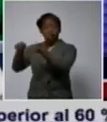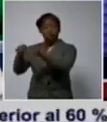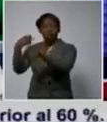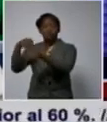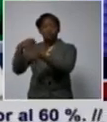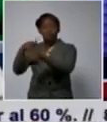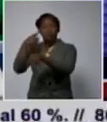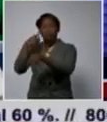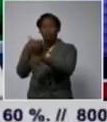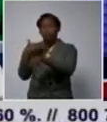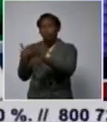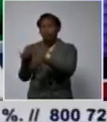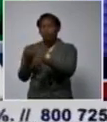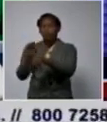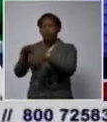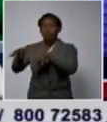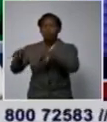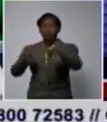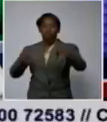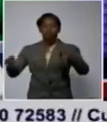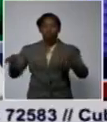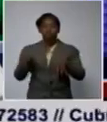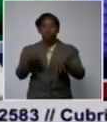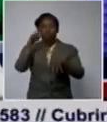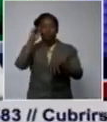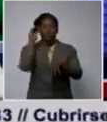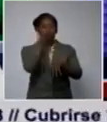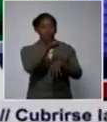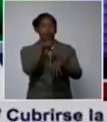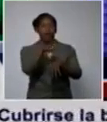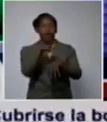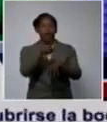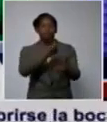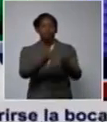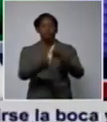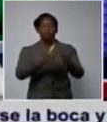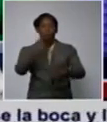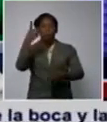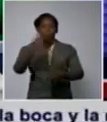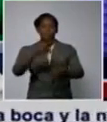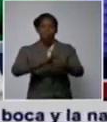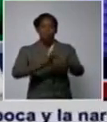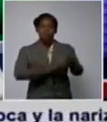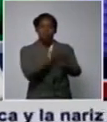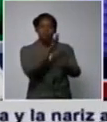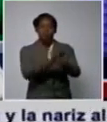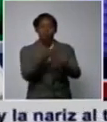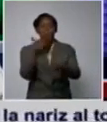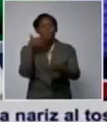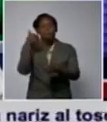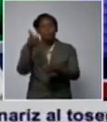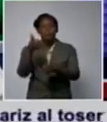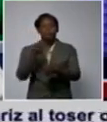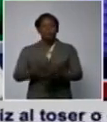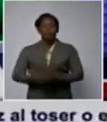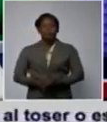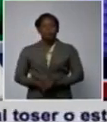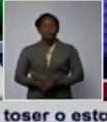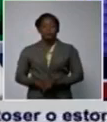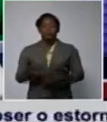aislados evita que siga transmitiendo una persona que tal vez ya esté confirmada. Pero no